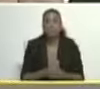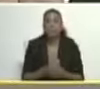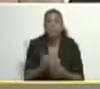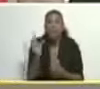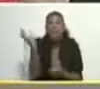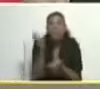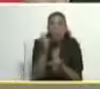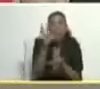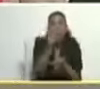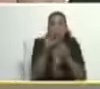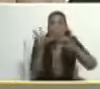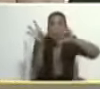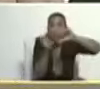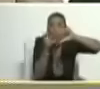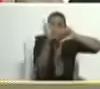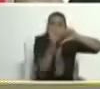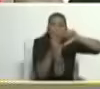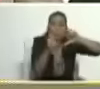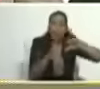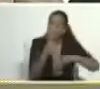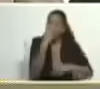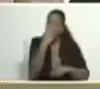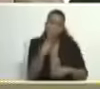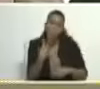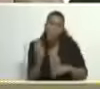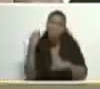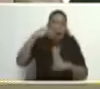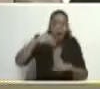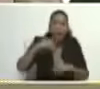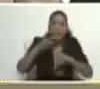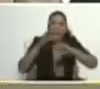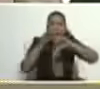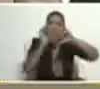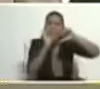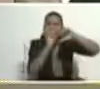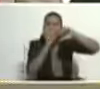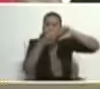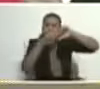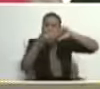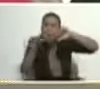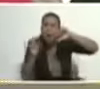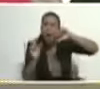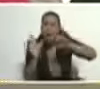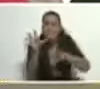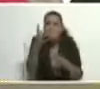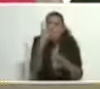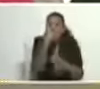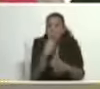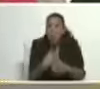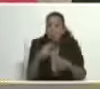dinero a estos países que no son tan pobres como los más pobres. Es decir,